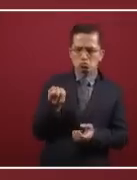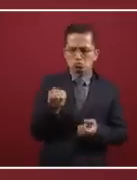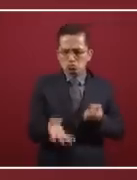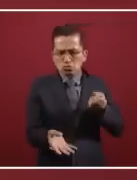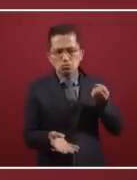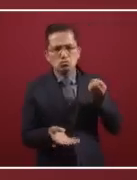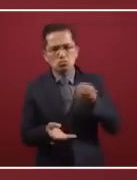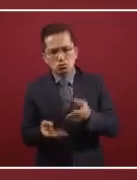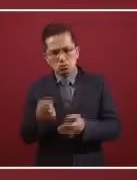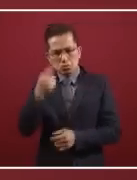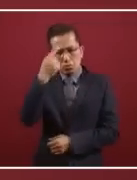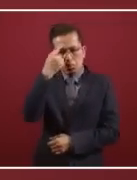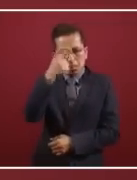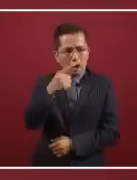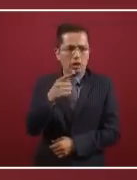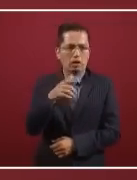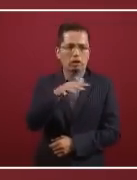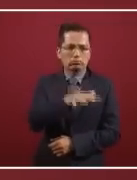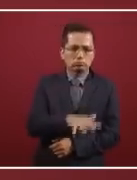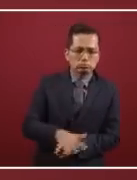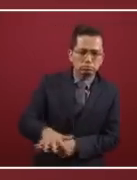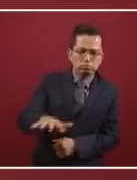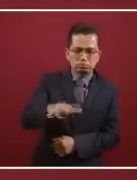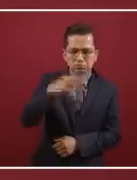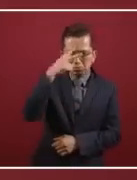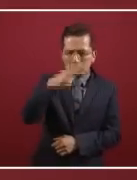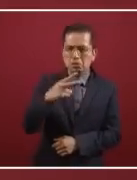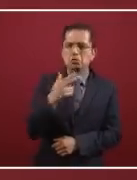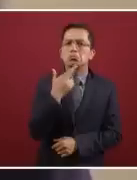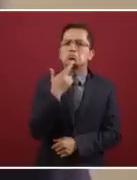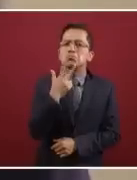al desarrollo de nuestro país.